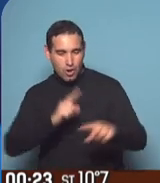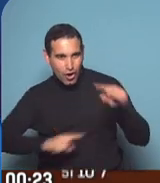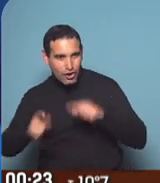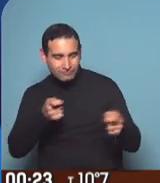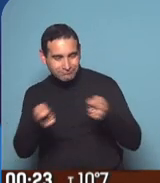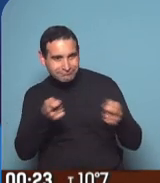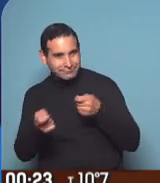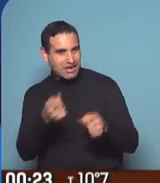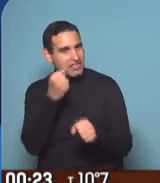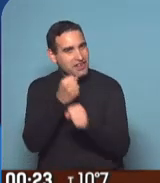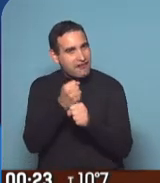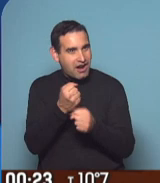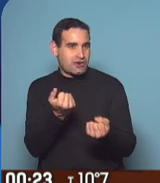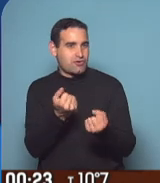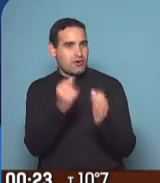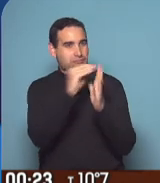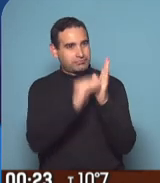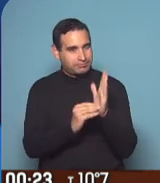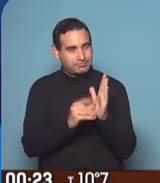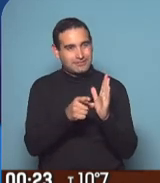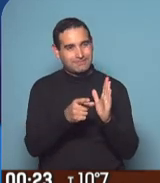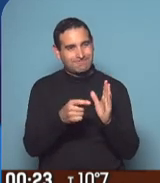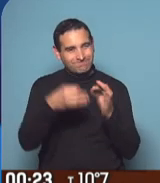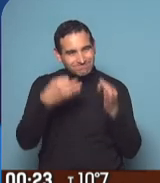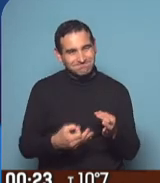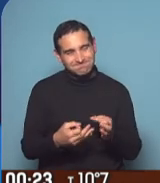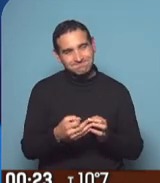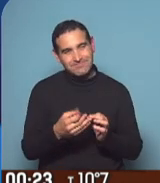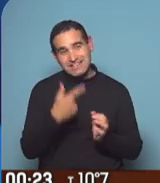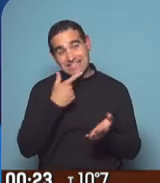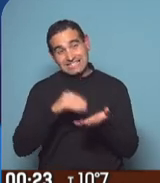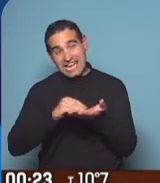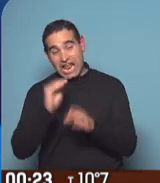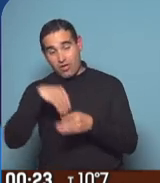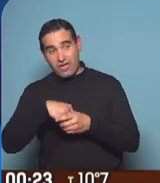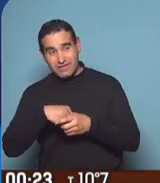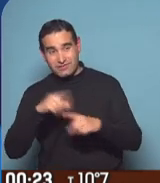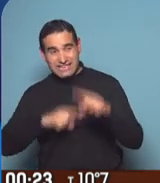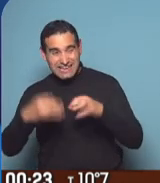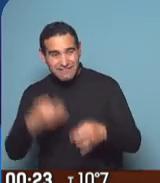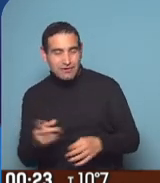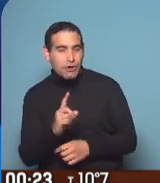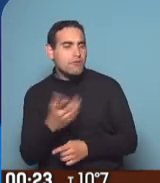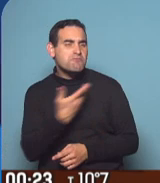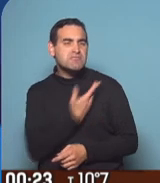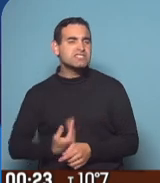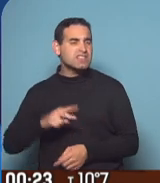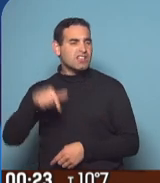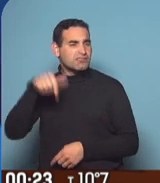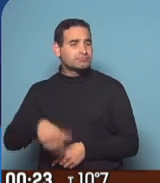de llevar adelante mejor dicho la agenda del ejecutivo en el senado precisamente sino que el vicepresidente